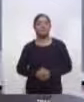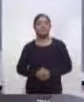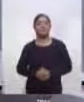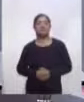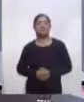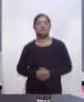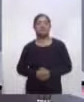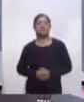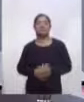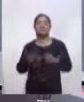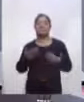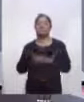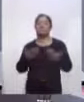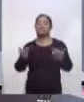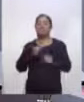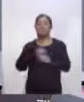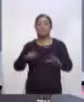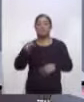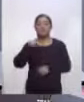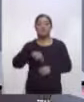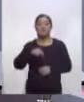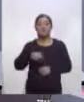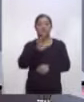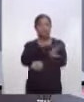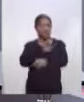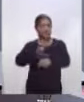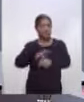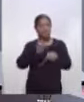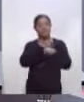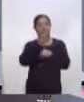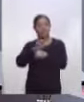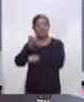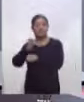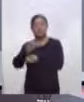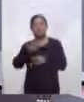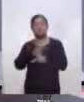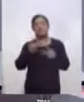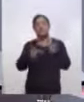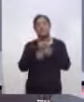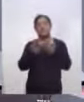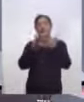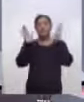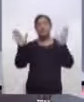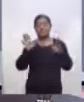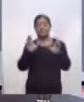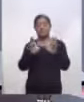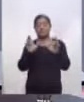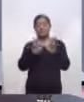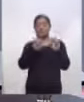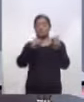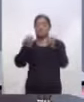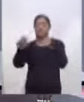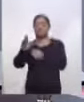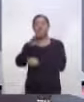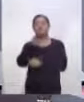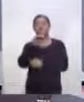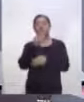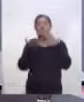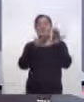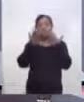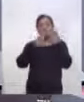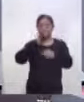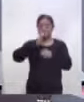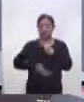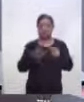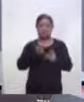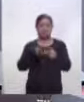Vamos a continuar con nuestra información local. La Coordinación Estatal de Preparatoria Abierta certificó a 90 estudiantes que culminaron el